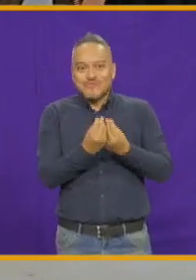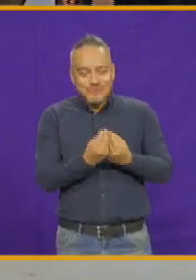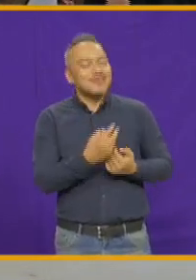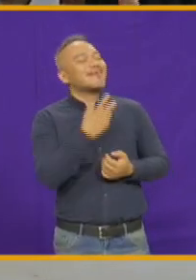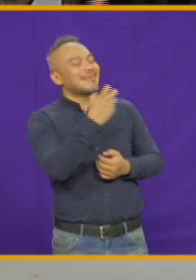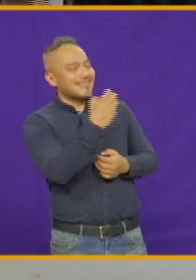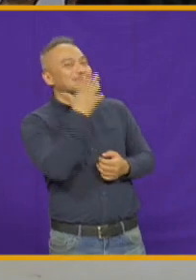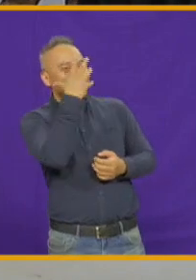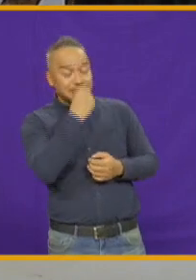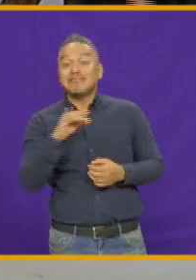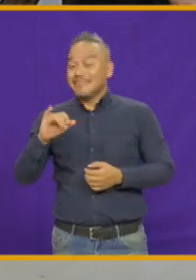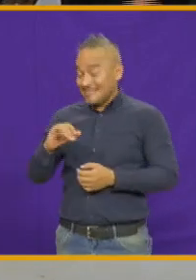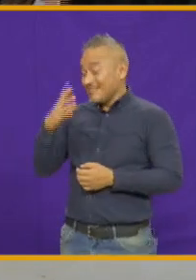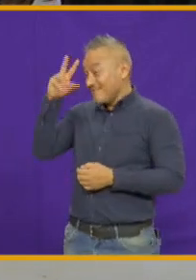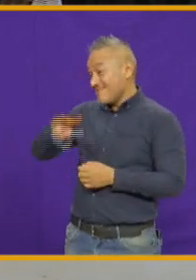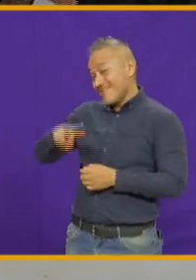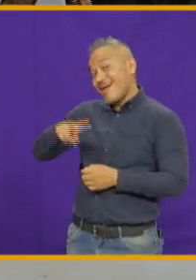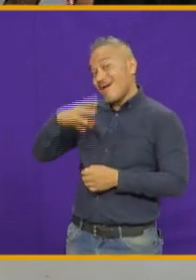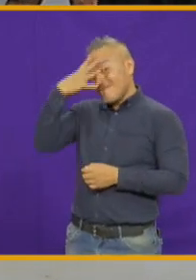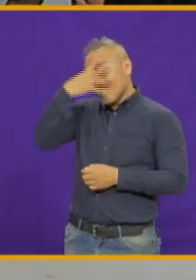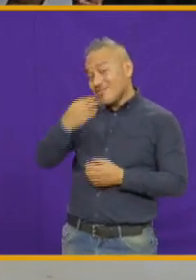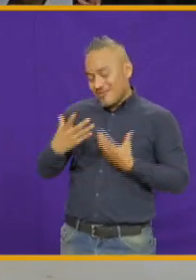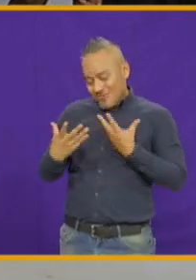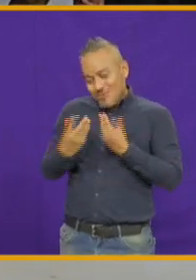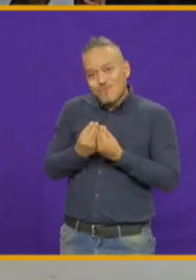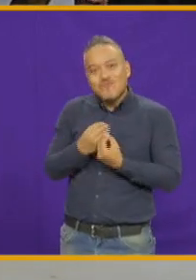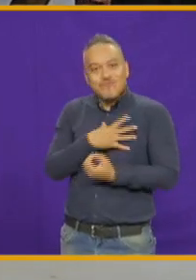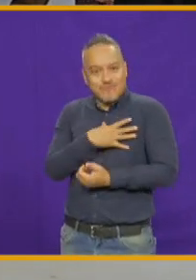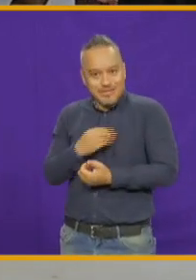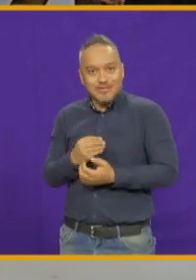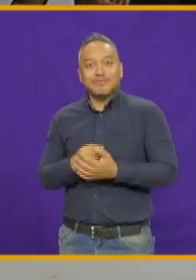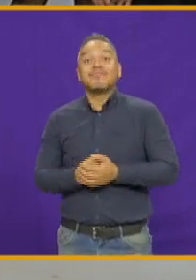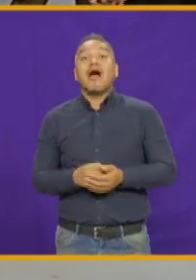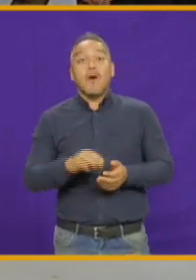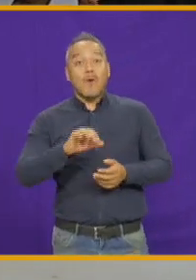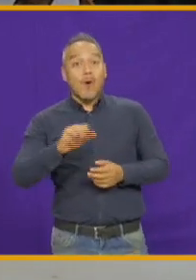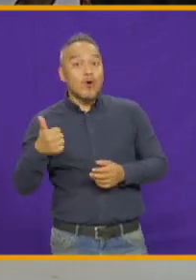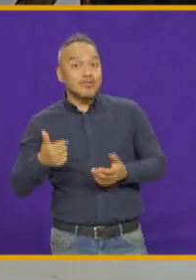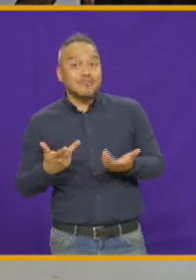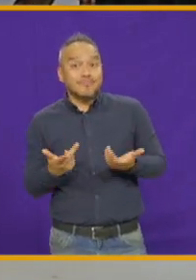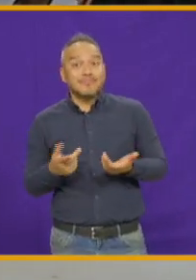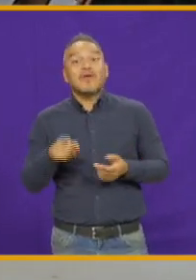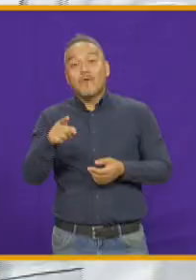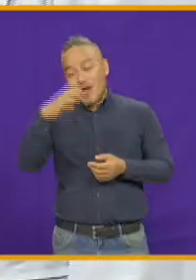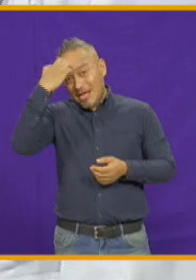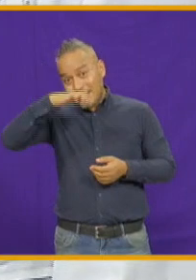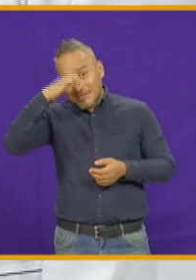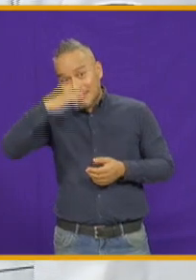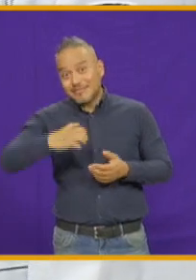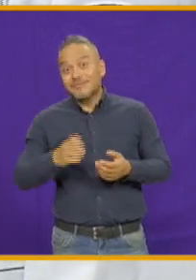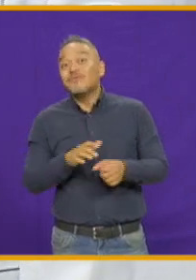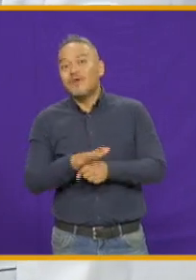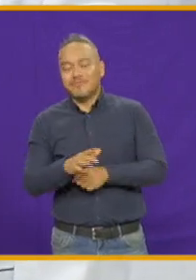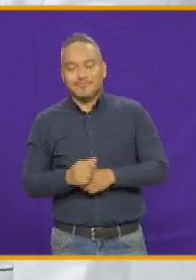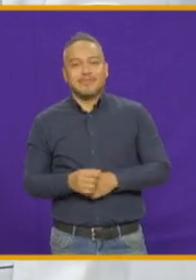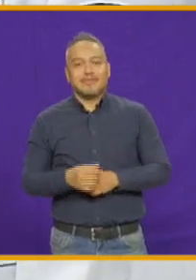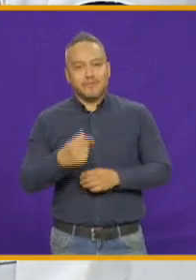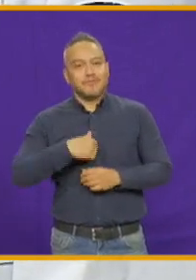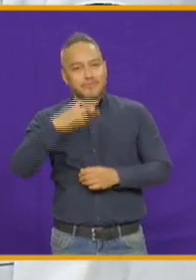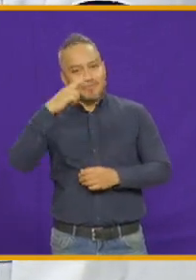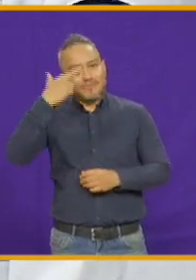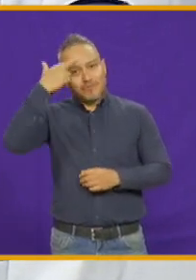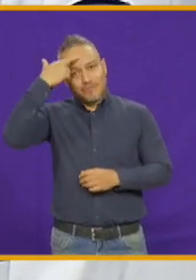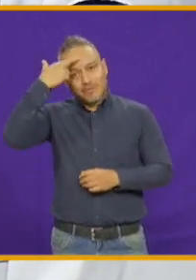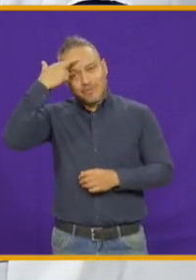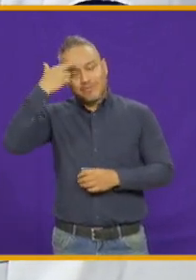más bonito con tu hijo qué bonito Qué bonito y bueno por acá también Cuál ha sido tu experiencia una de las más bonitas desde que